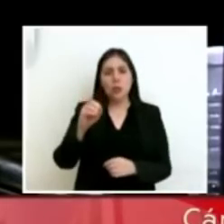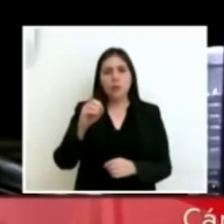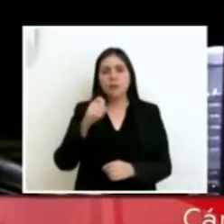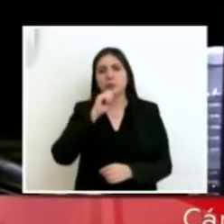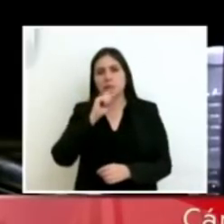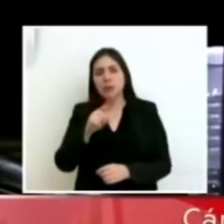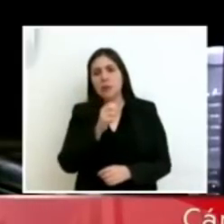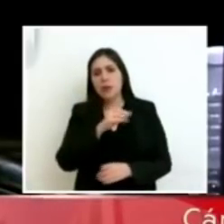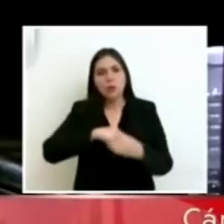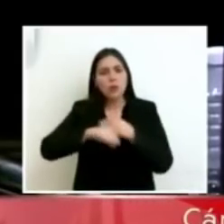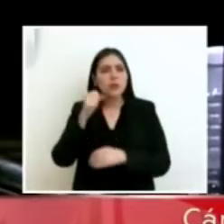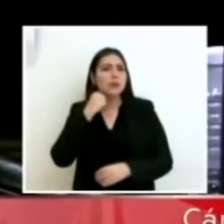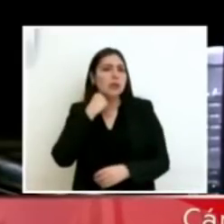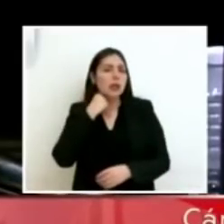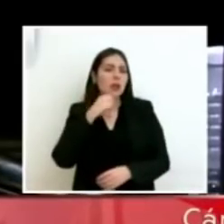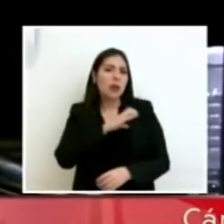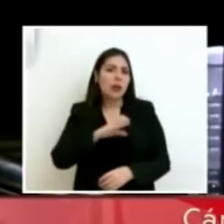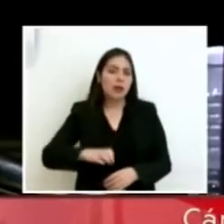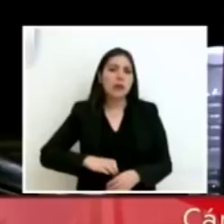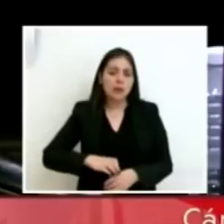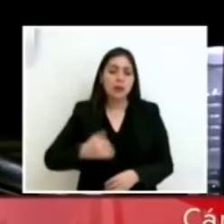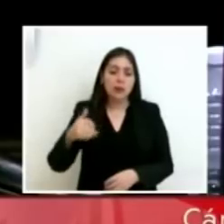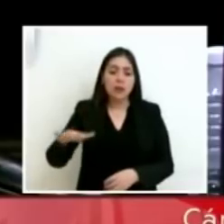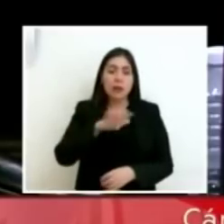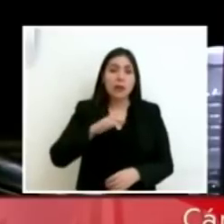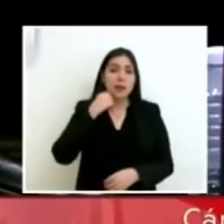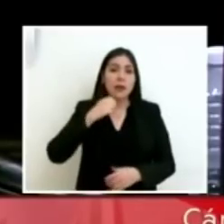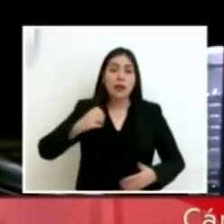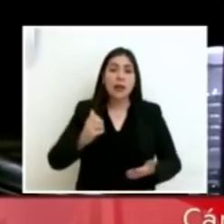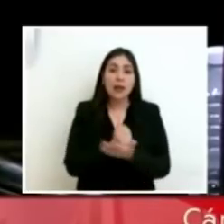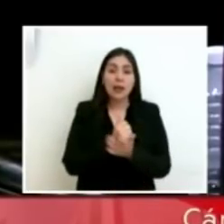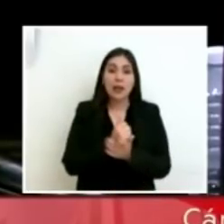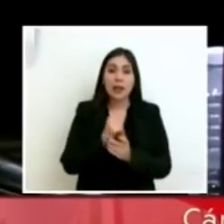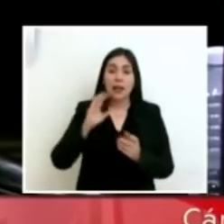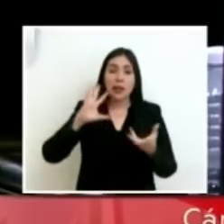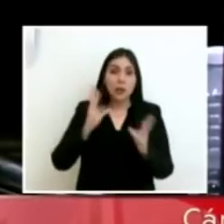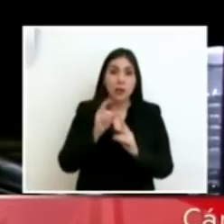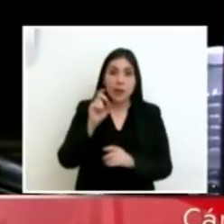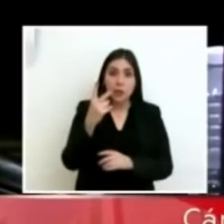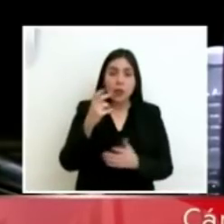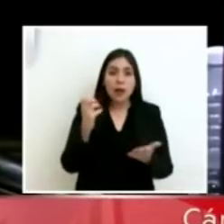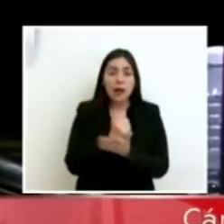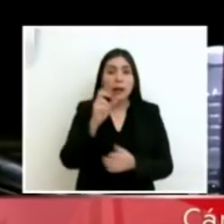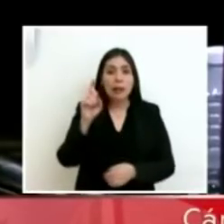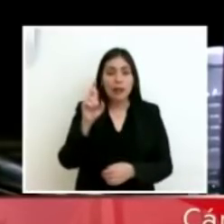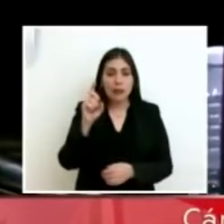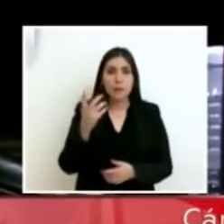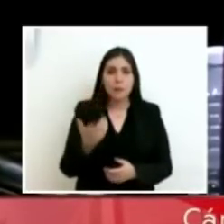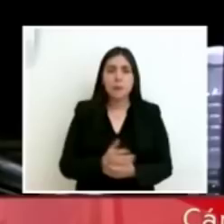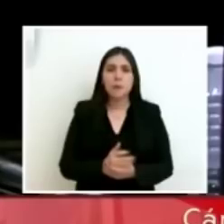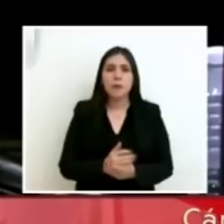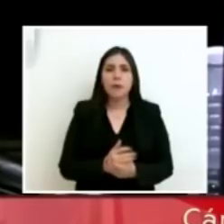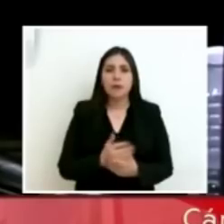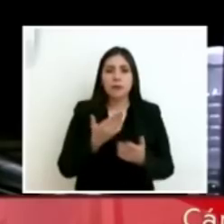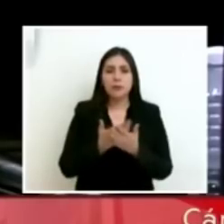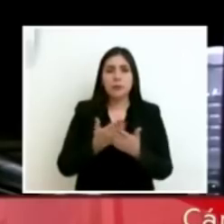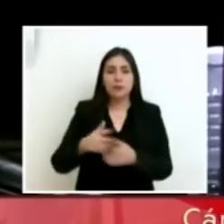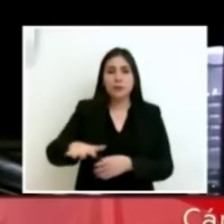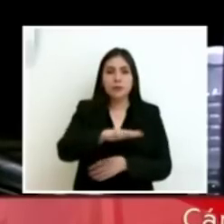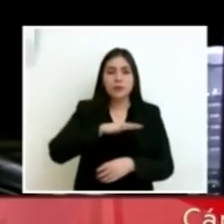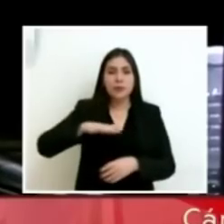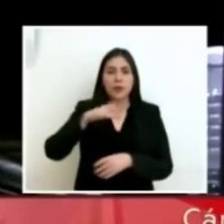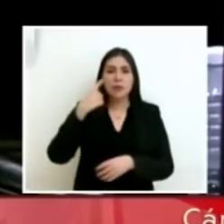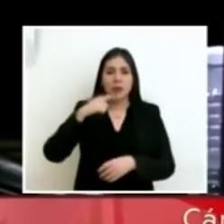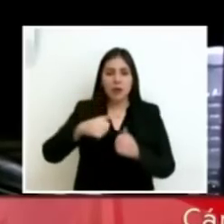estuvimos en territorio, de las cuales, por cierto, ganamos 30 de 32. Si algo ha distinguido la agenda legislativa de nuestro movimiento